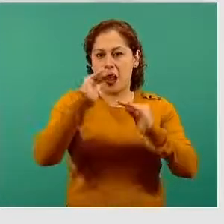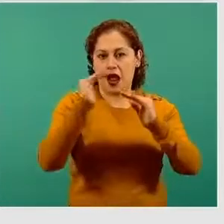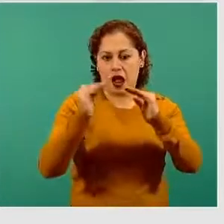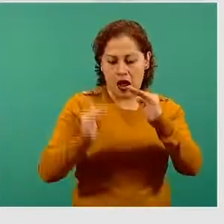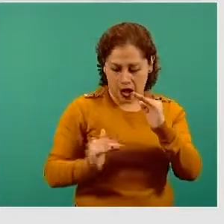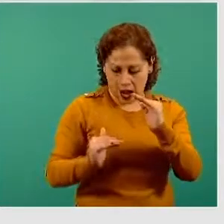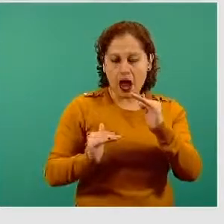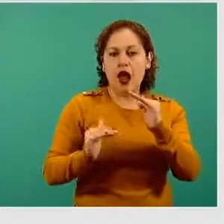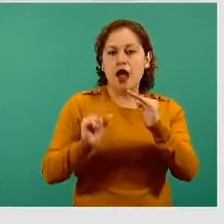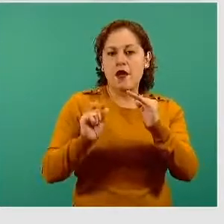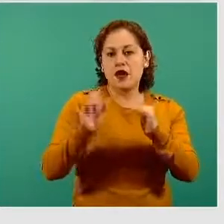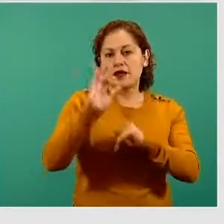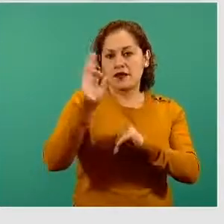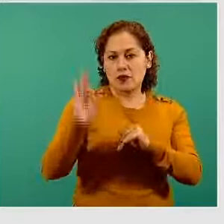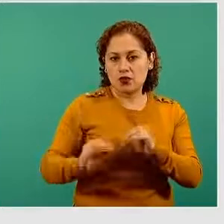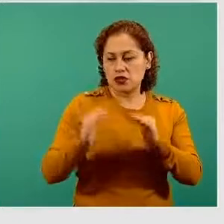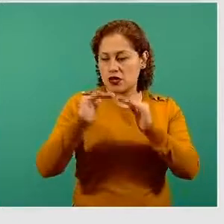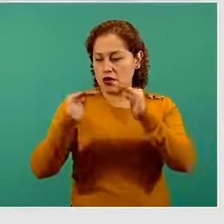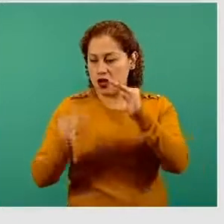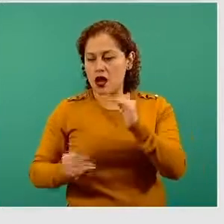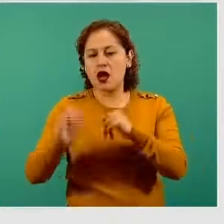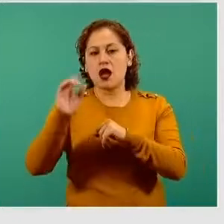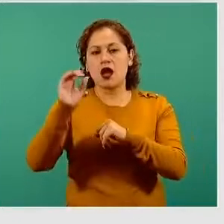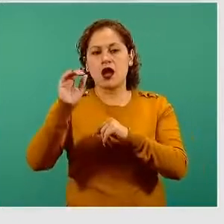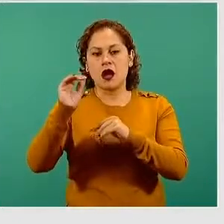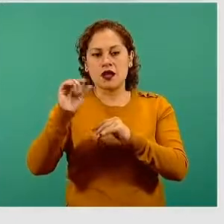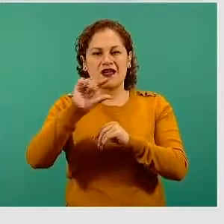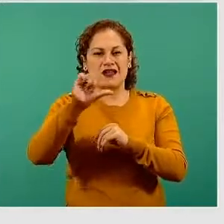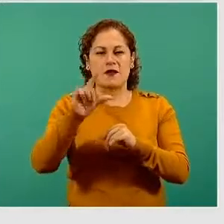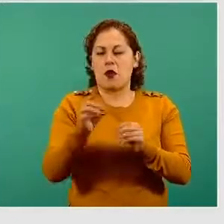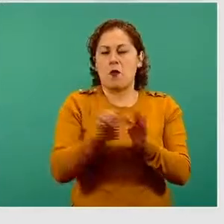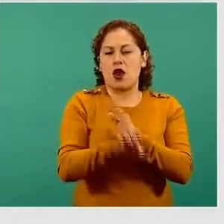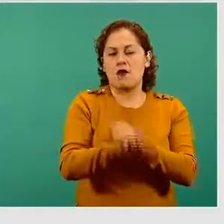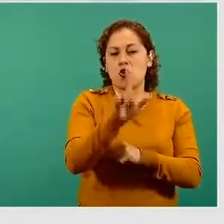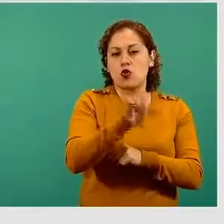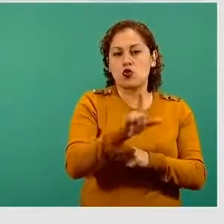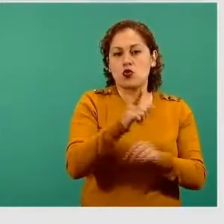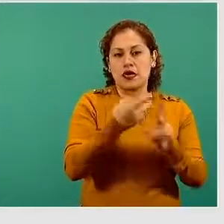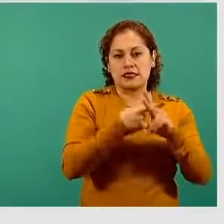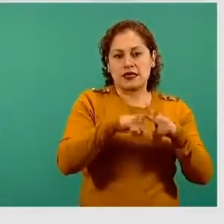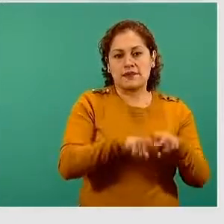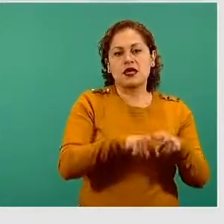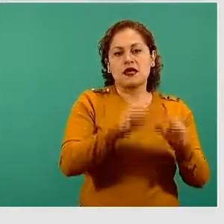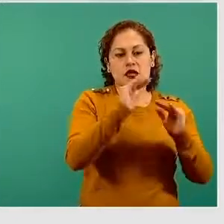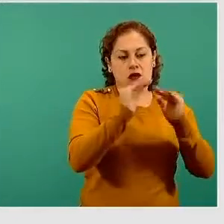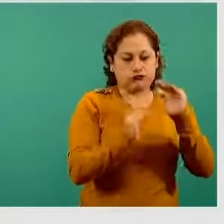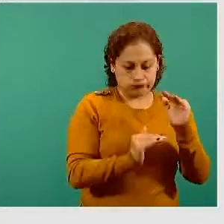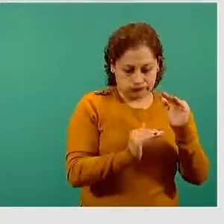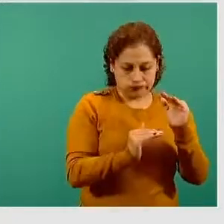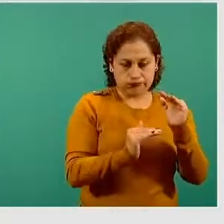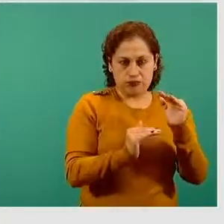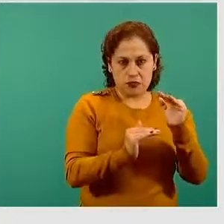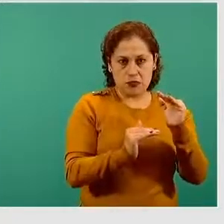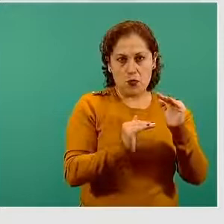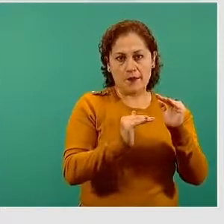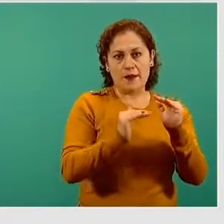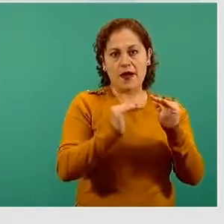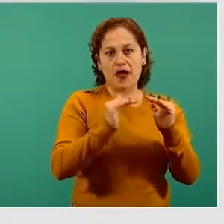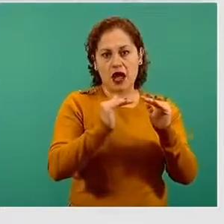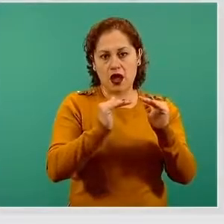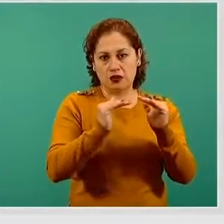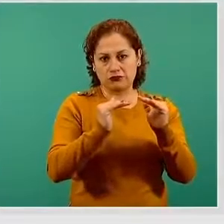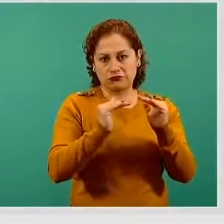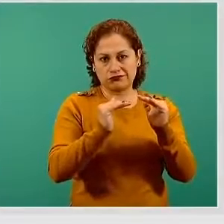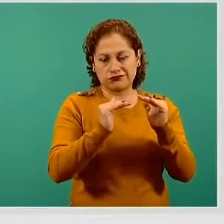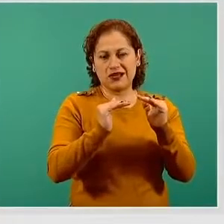la semana, aunque al final terminara. Hoy inicia con una disminución muy chiquita de 8%, lo que pudiera hablar pues otra vez de que entramos en una meseta y